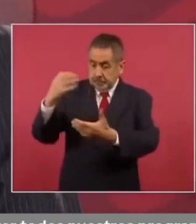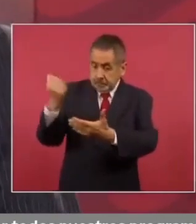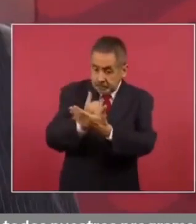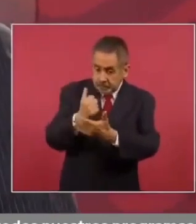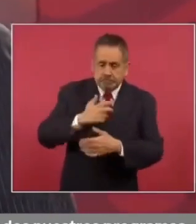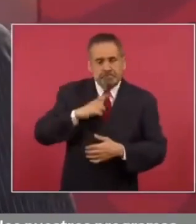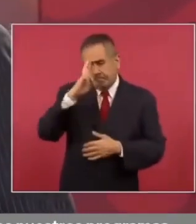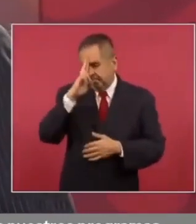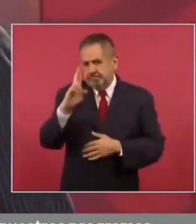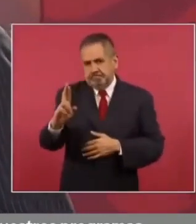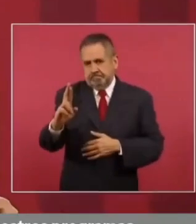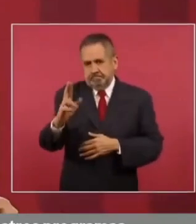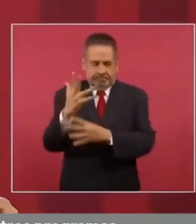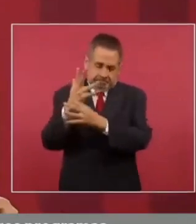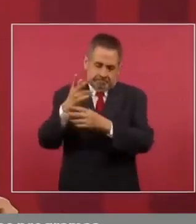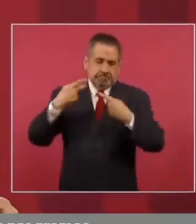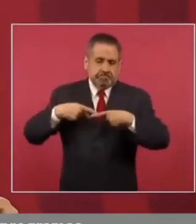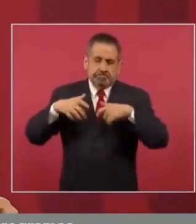eligió